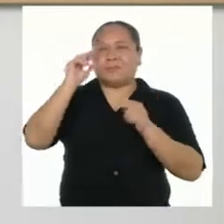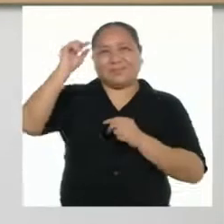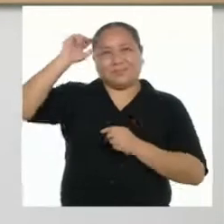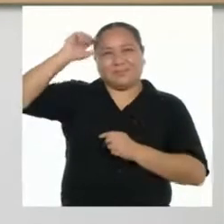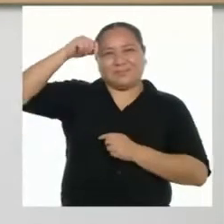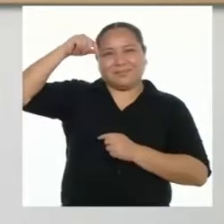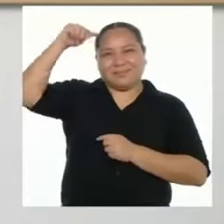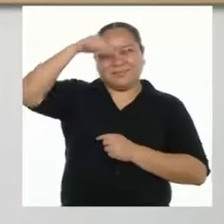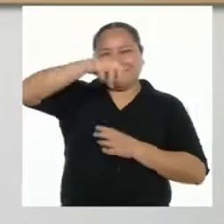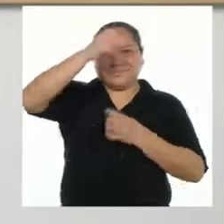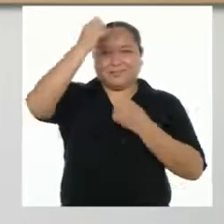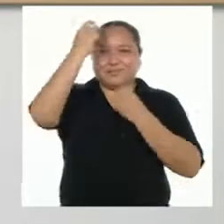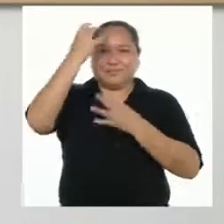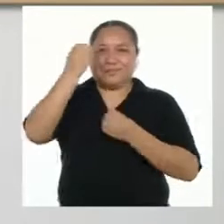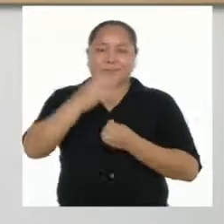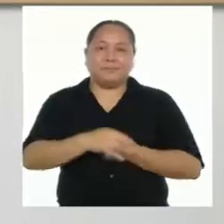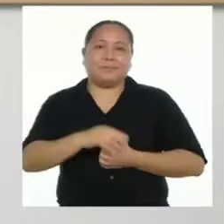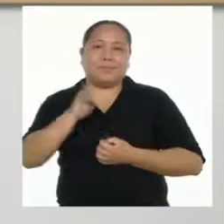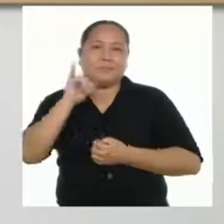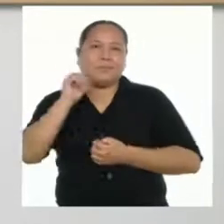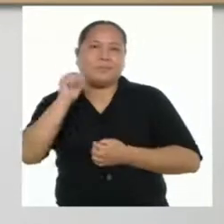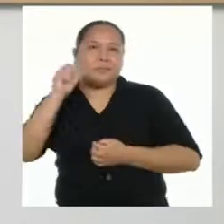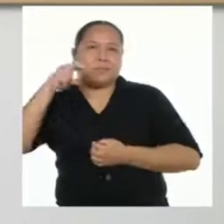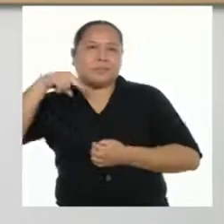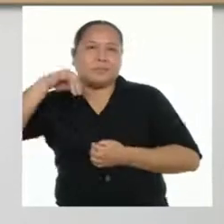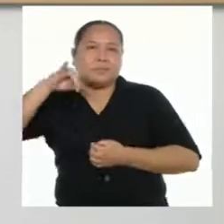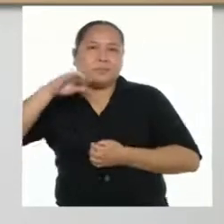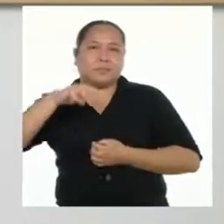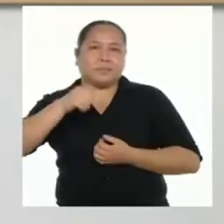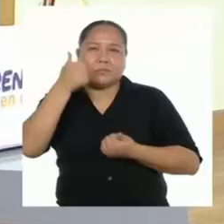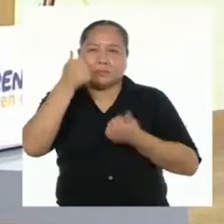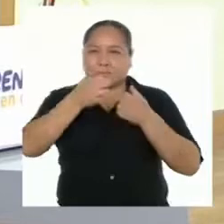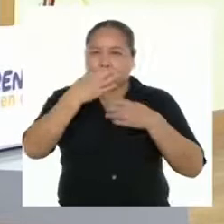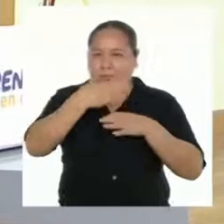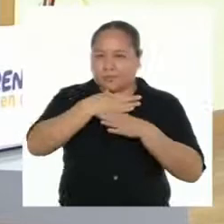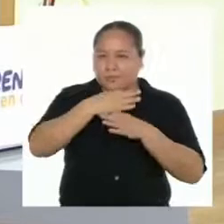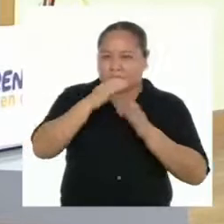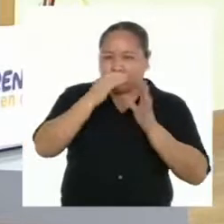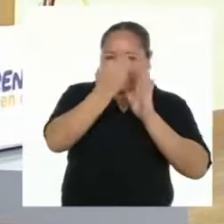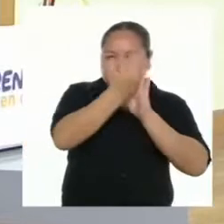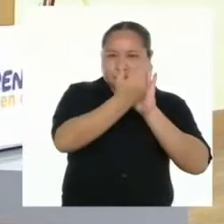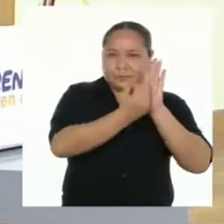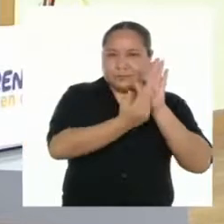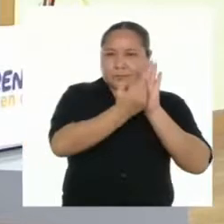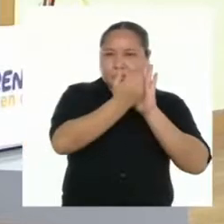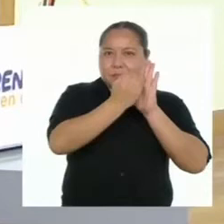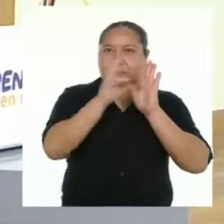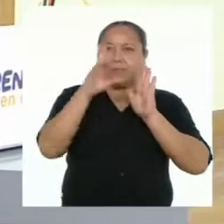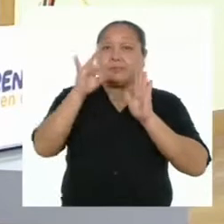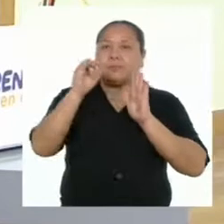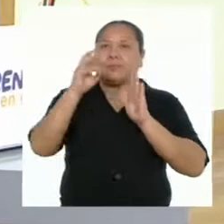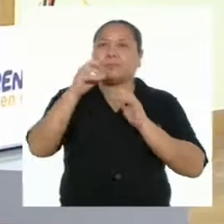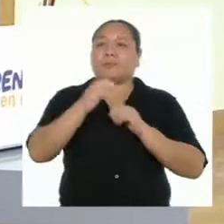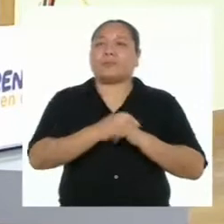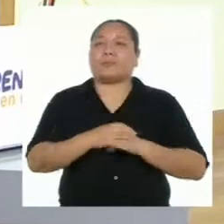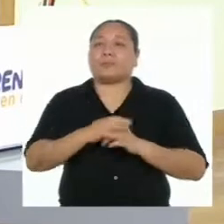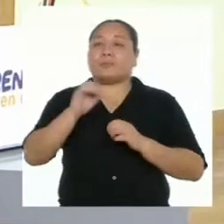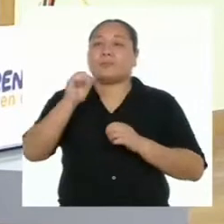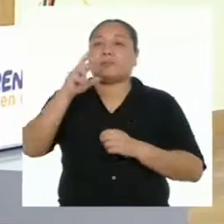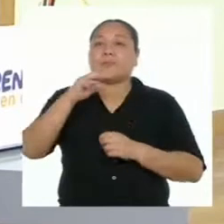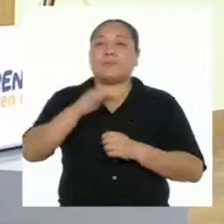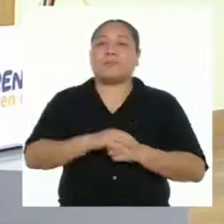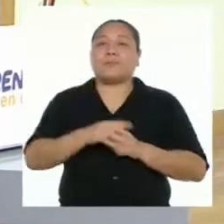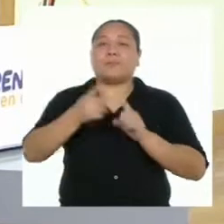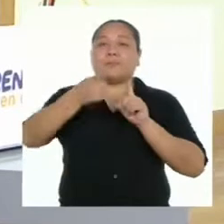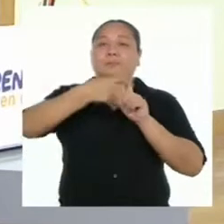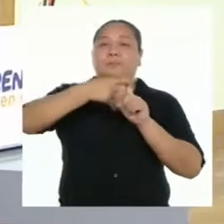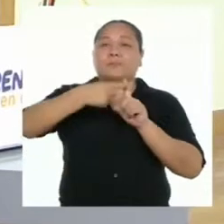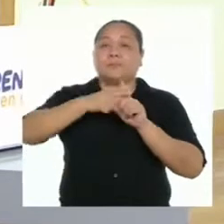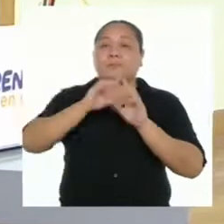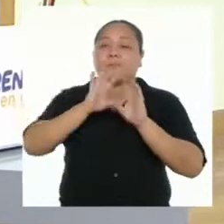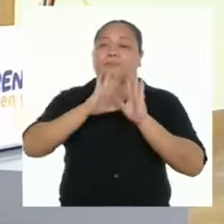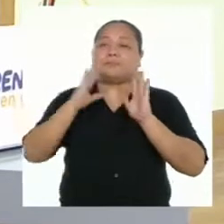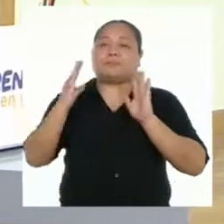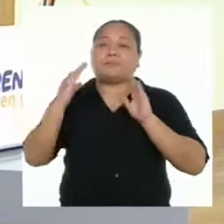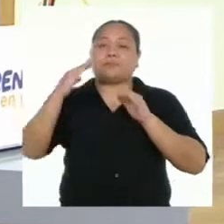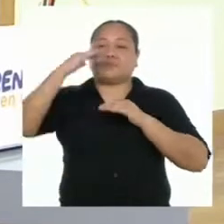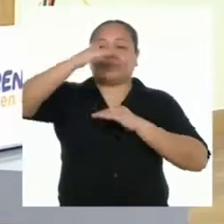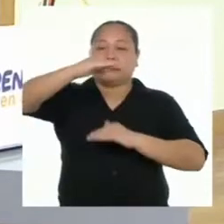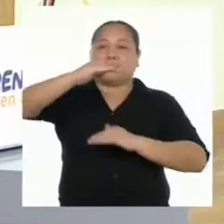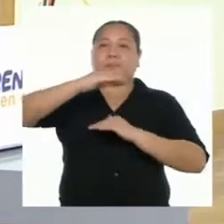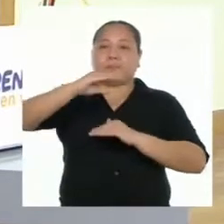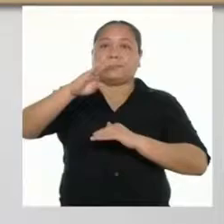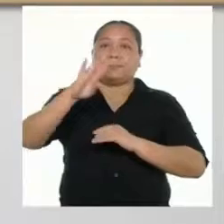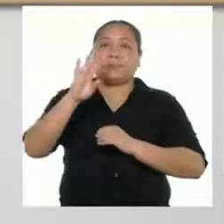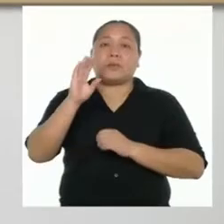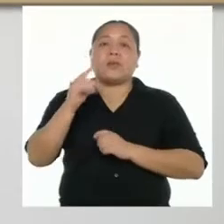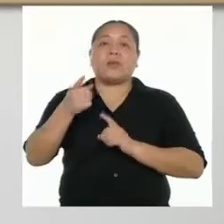refrescar esta información. Yanira, ¿cuál es la fórmula? El área total de un prisma es la suma de las áreas de las bases más las áreas